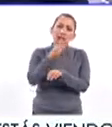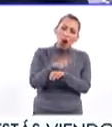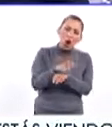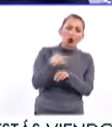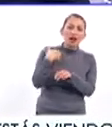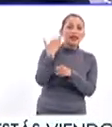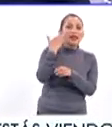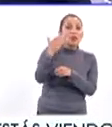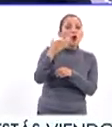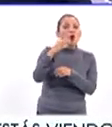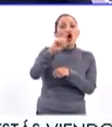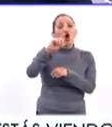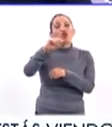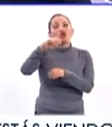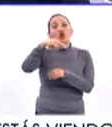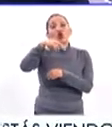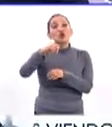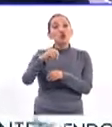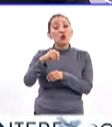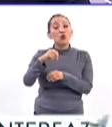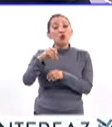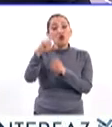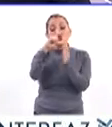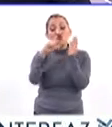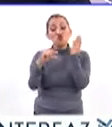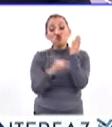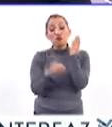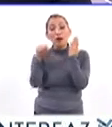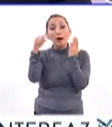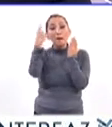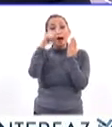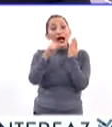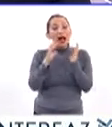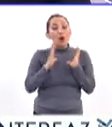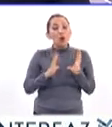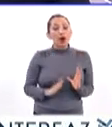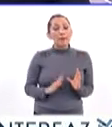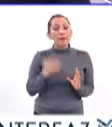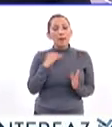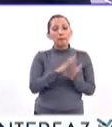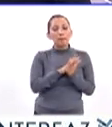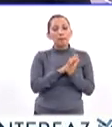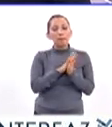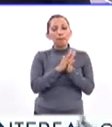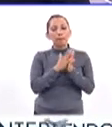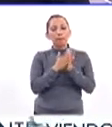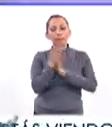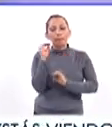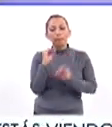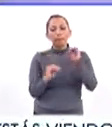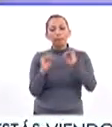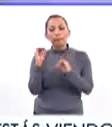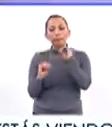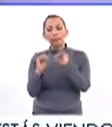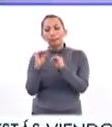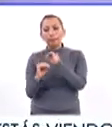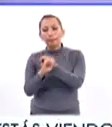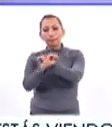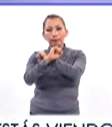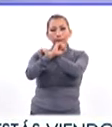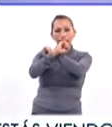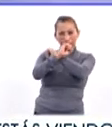época otoñal, para que el cuerpo realice su proceso de generar esta